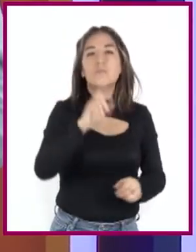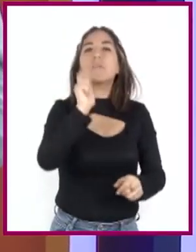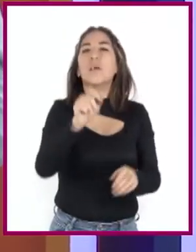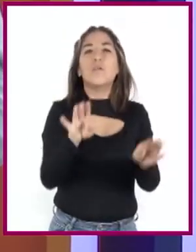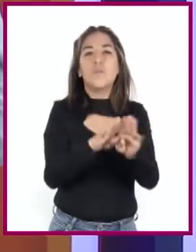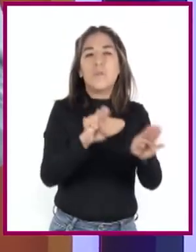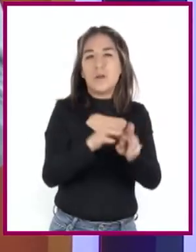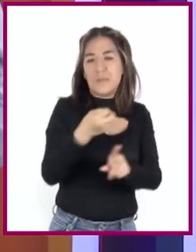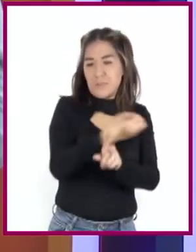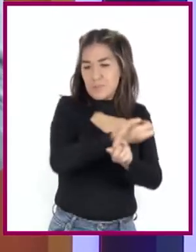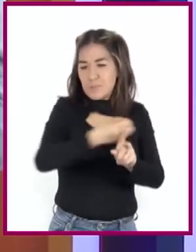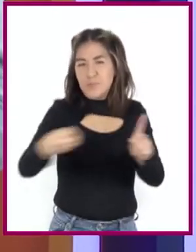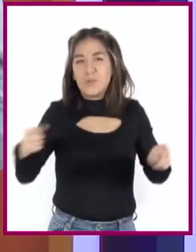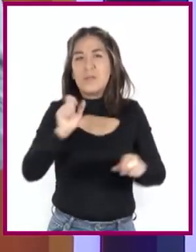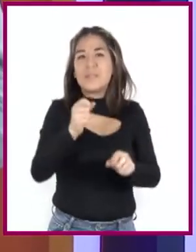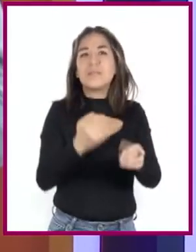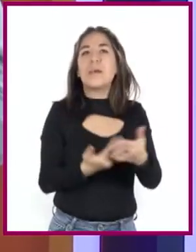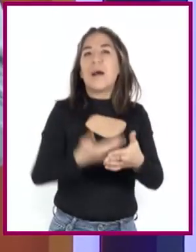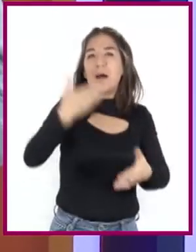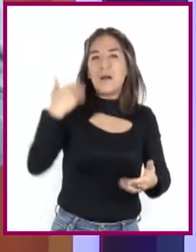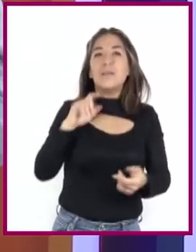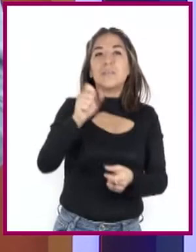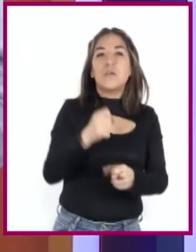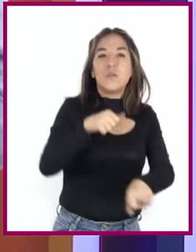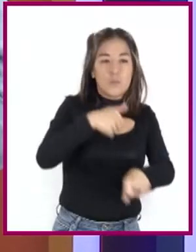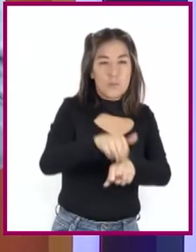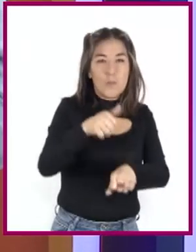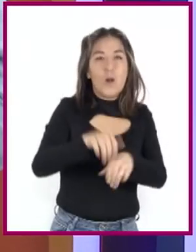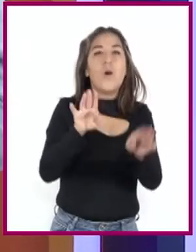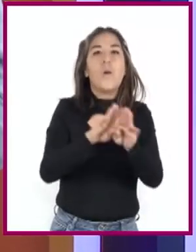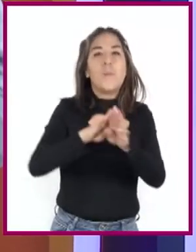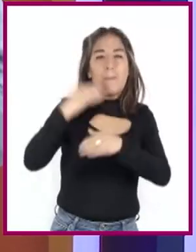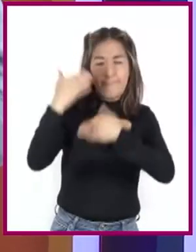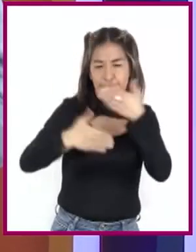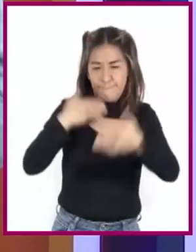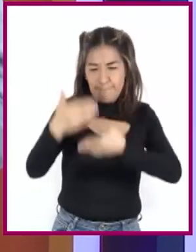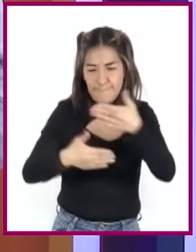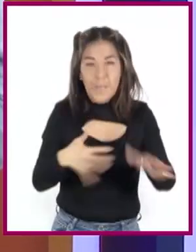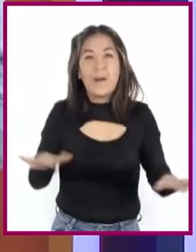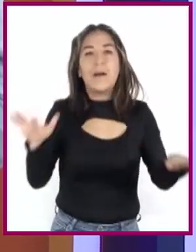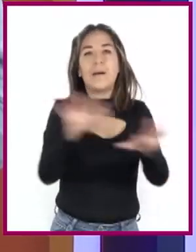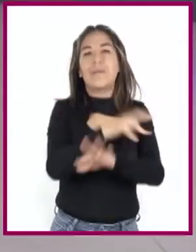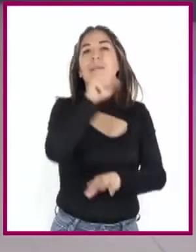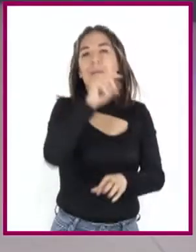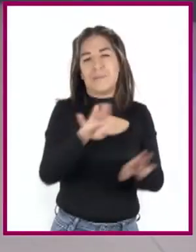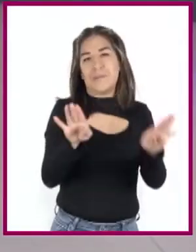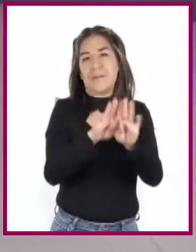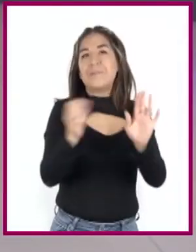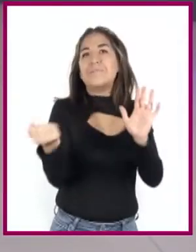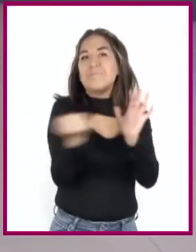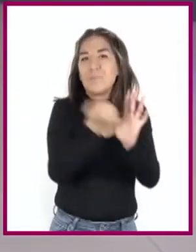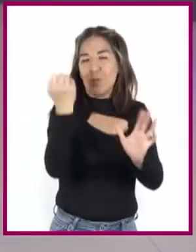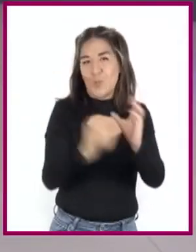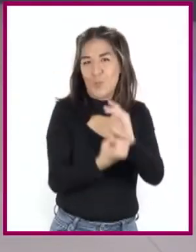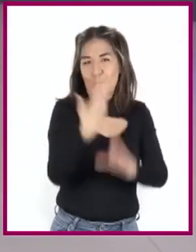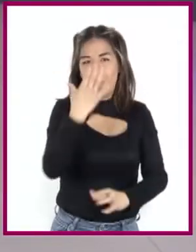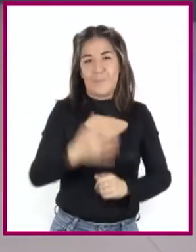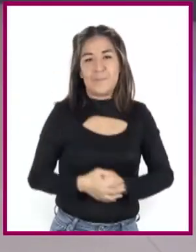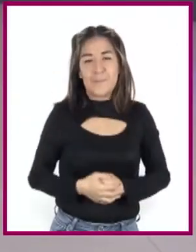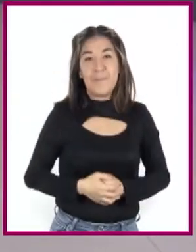orden cronológico a la hora de enumerar los distintos avances técnicos o las patentes de estos. Así,